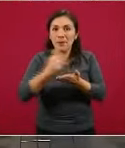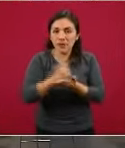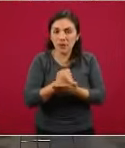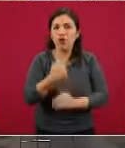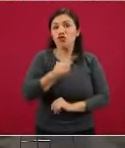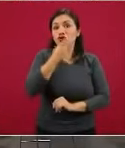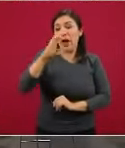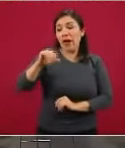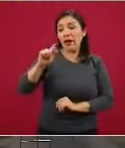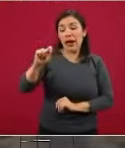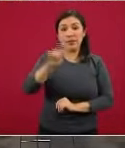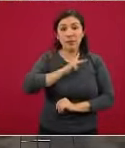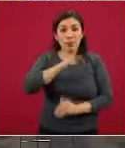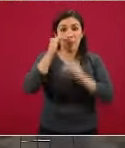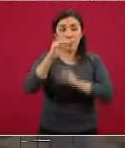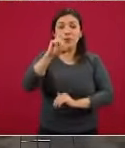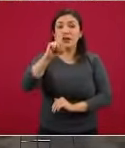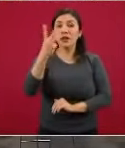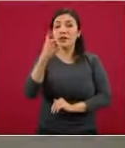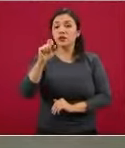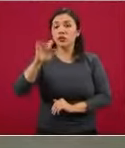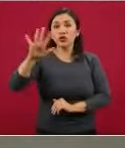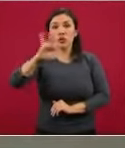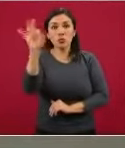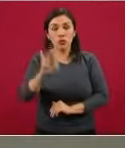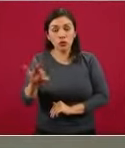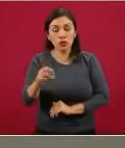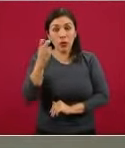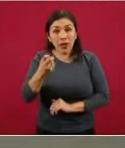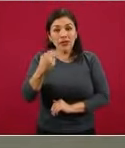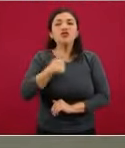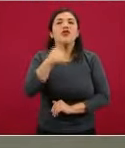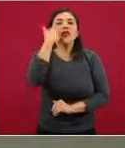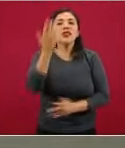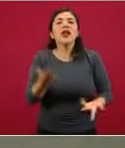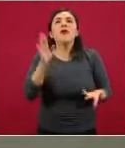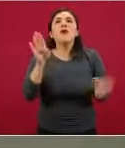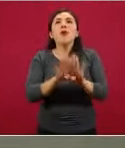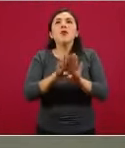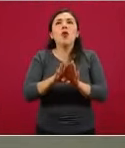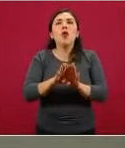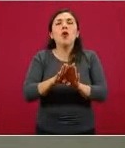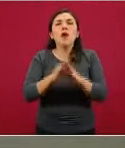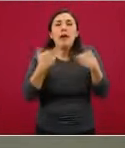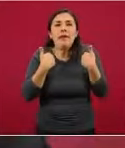nuestro CAT máximo es de 33.5%, lo que quiero dejar